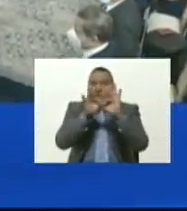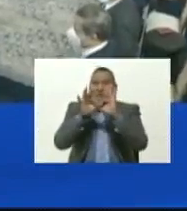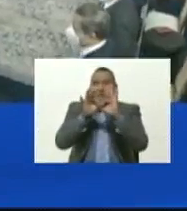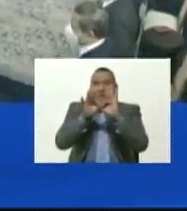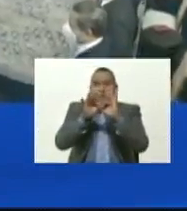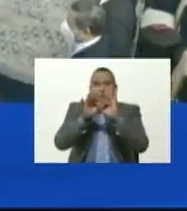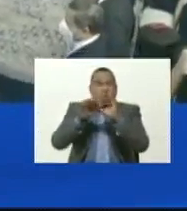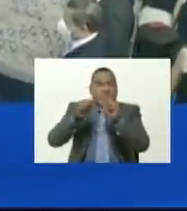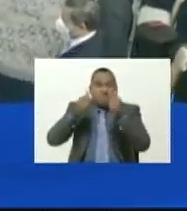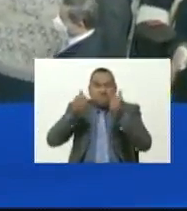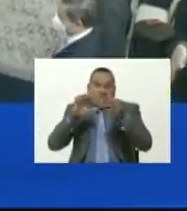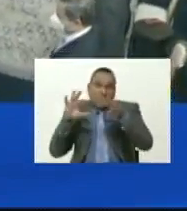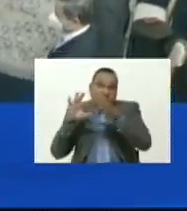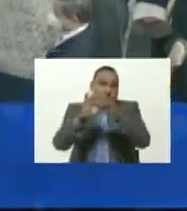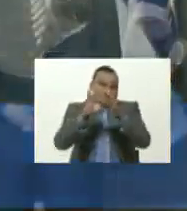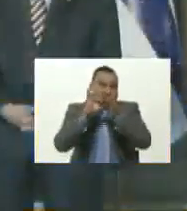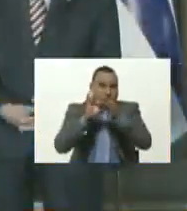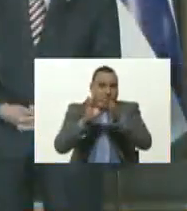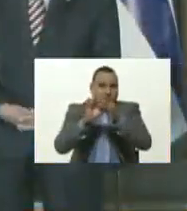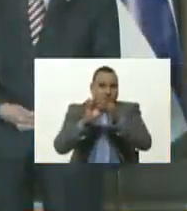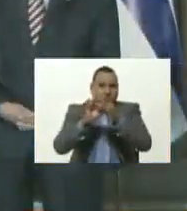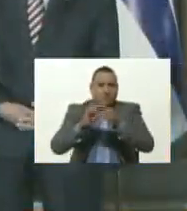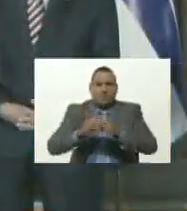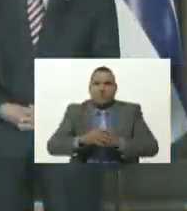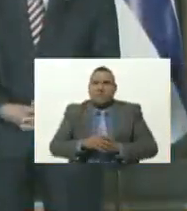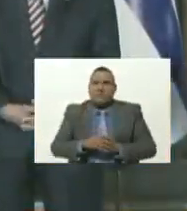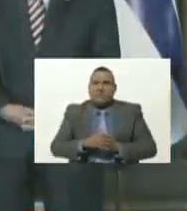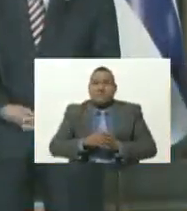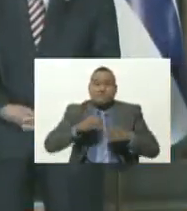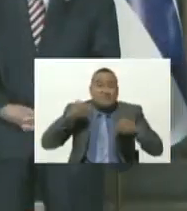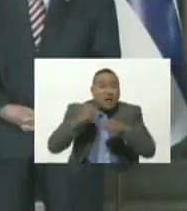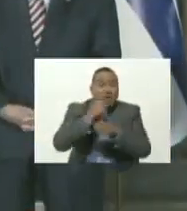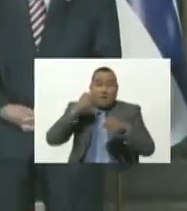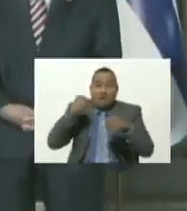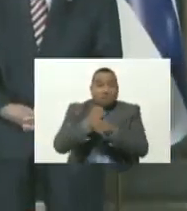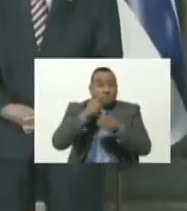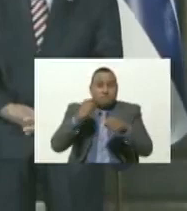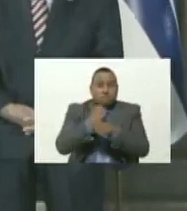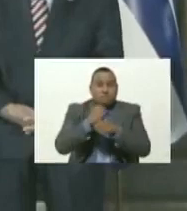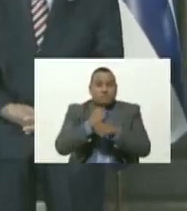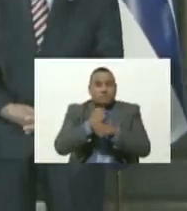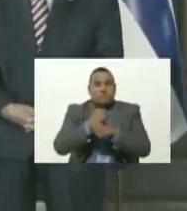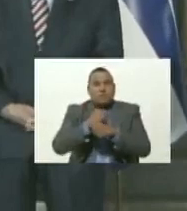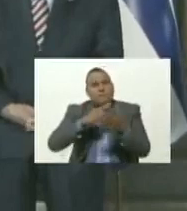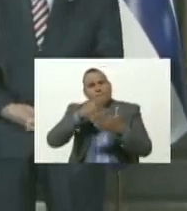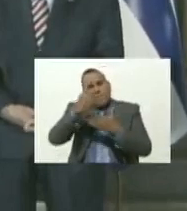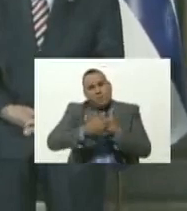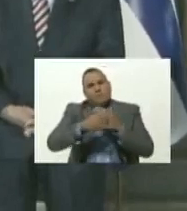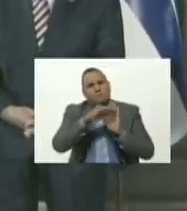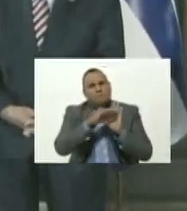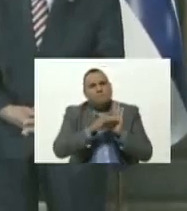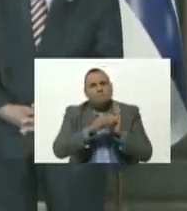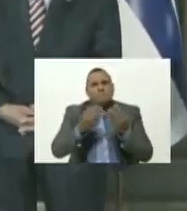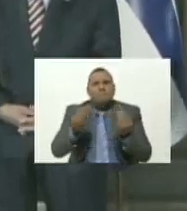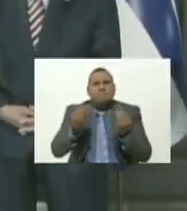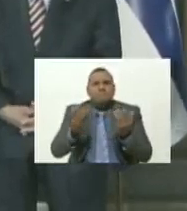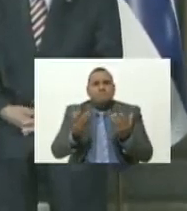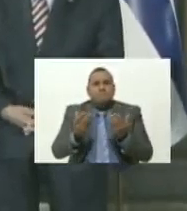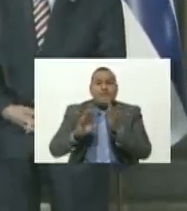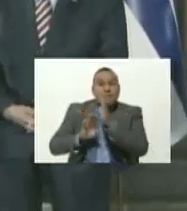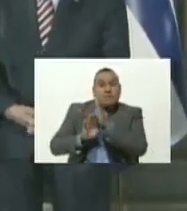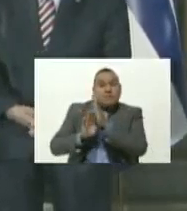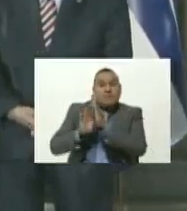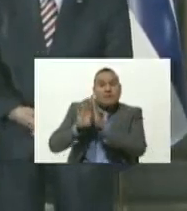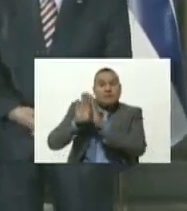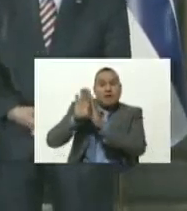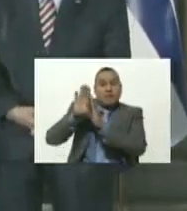que nunca antes y trabajando en planes para